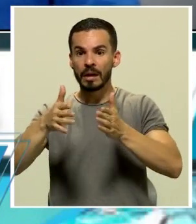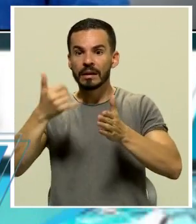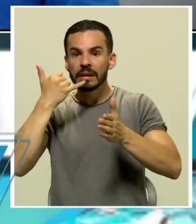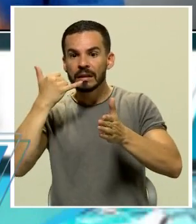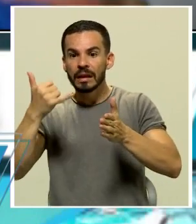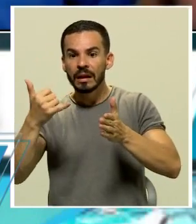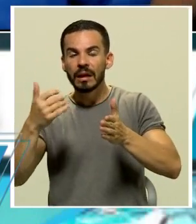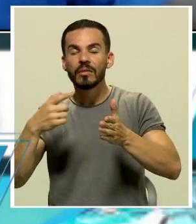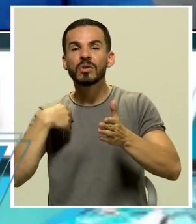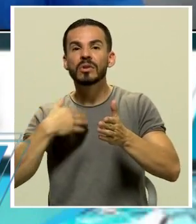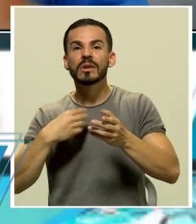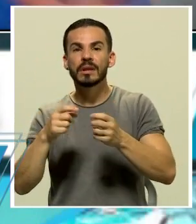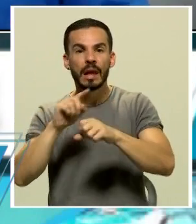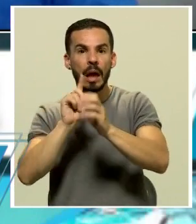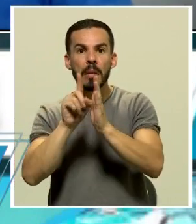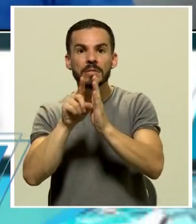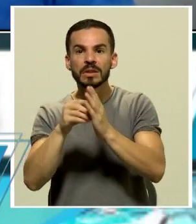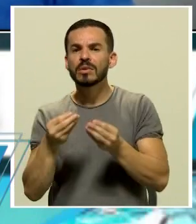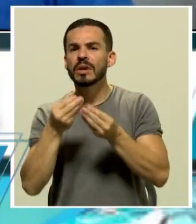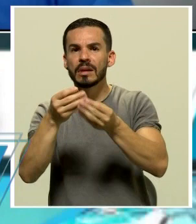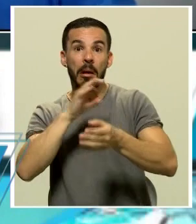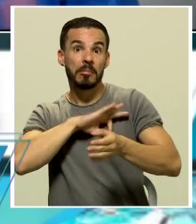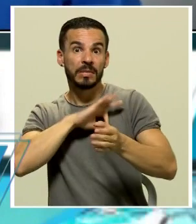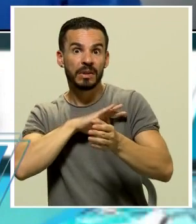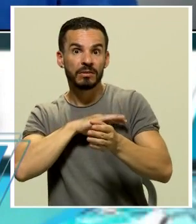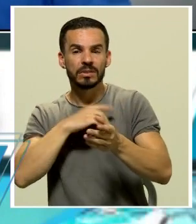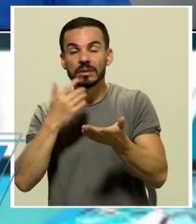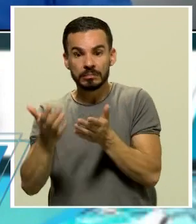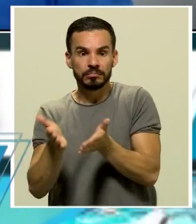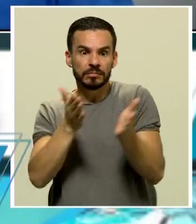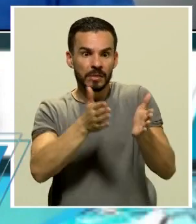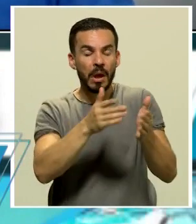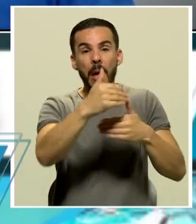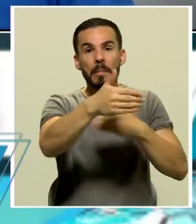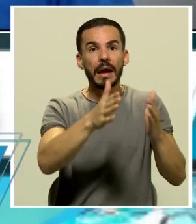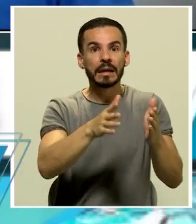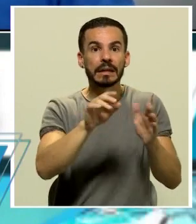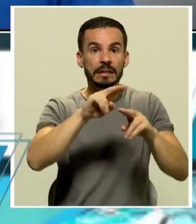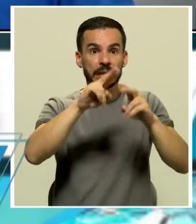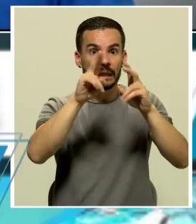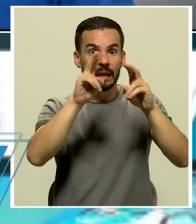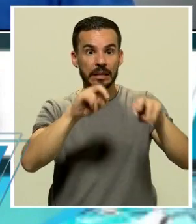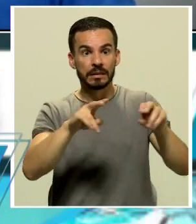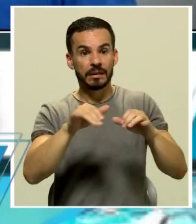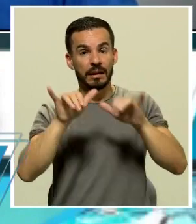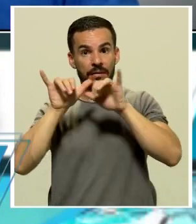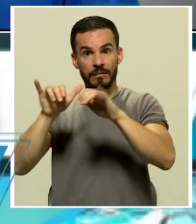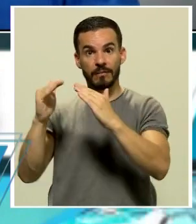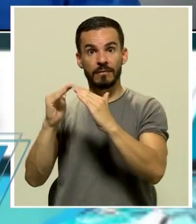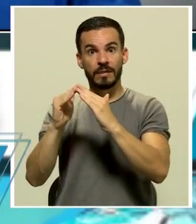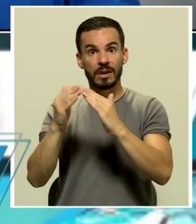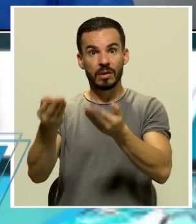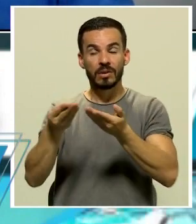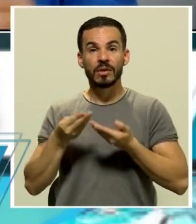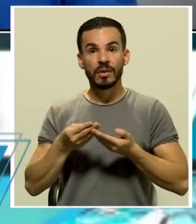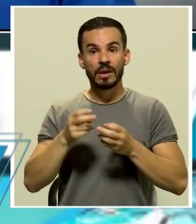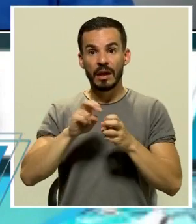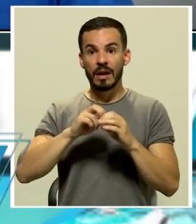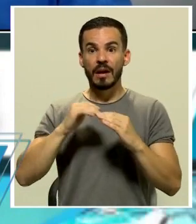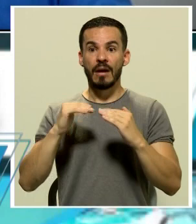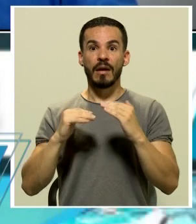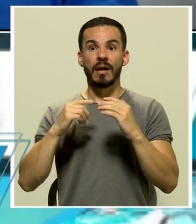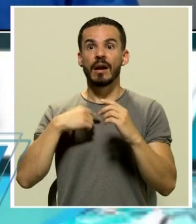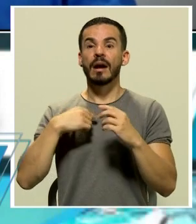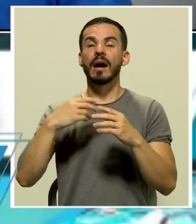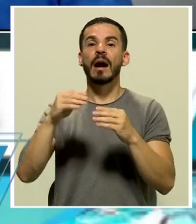le ofrecen minutos y le ofrecen toda clase de cosas, ¿por qué no hacen un paquete de Internet fijo donde me ofrecen tráfico